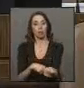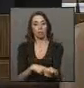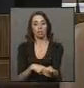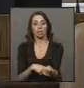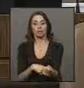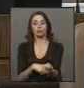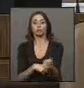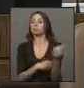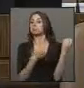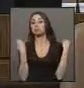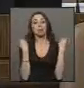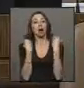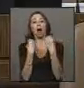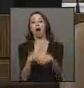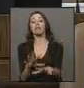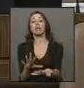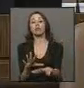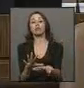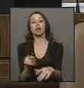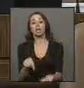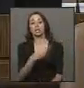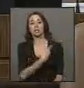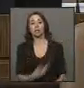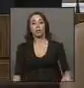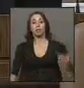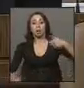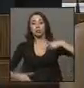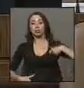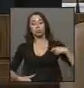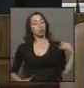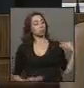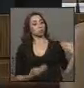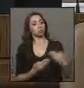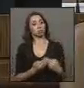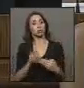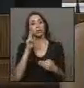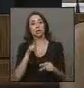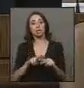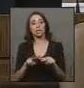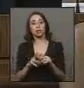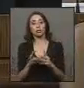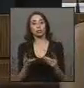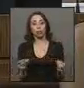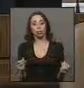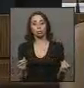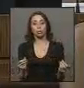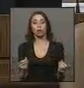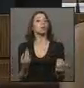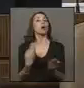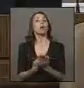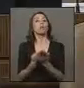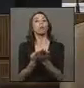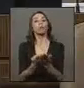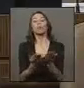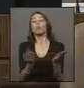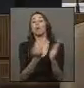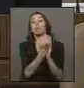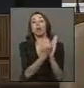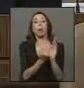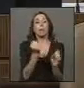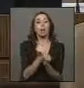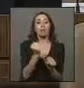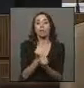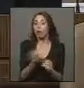que se encuentran abandonadas desde que asumió este gobierno y que no han dado ninguna solución, ni han propuesto un programa de trabajo